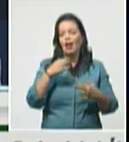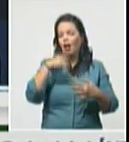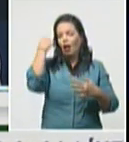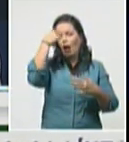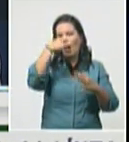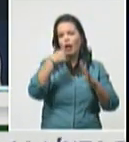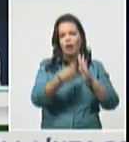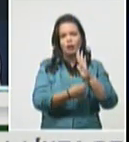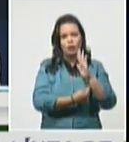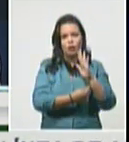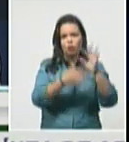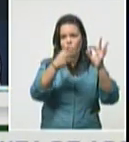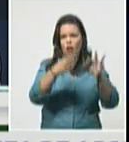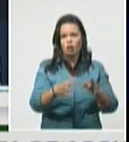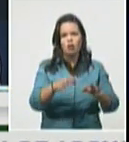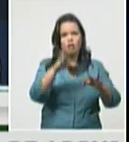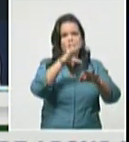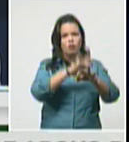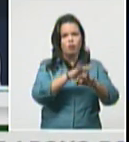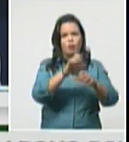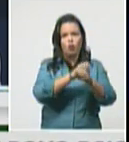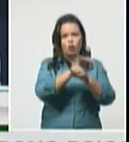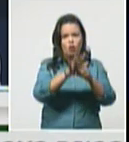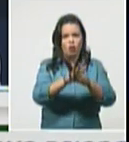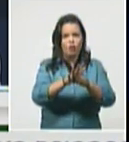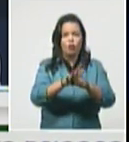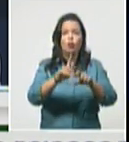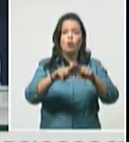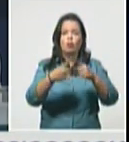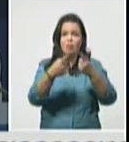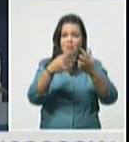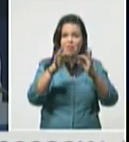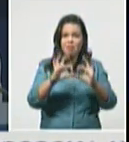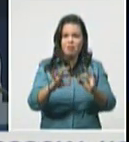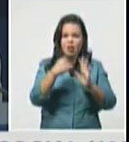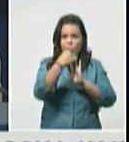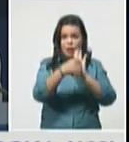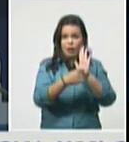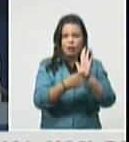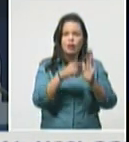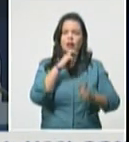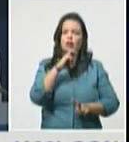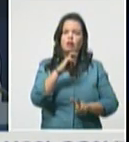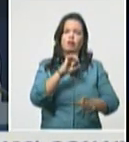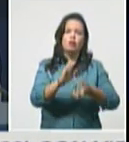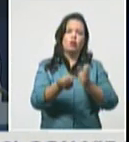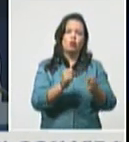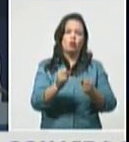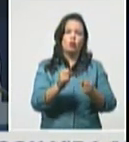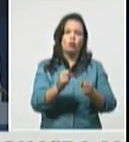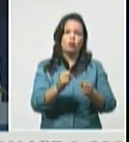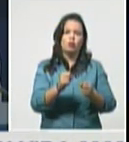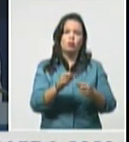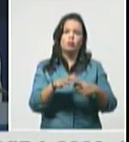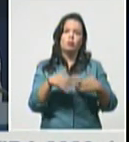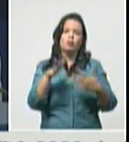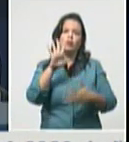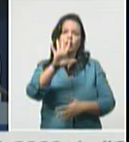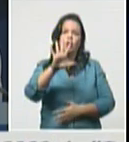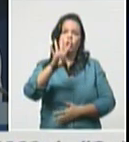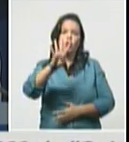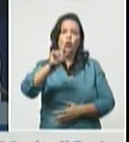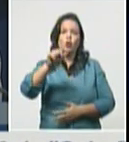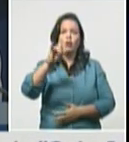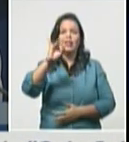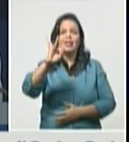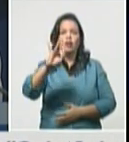que hace cada vez más difícil su control. Y ya el 54,7% de